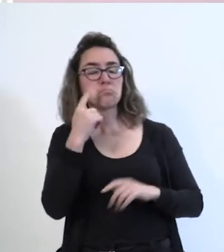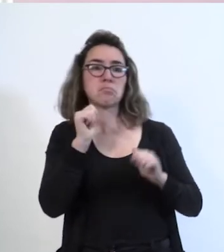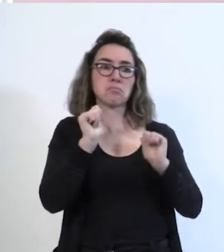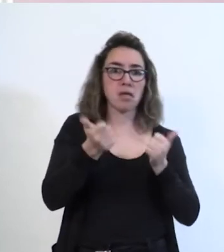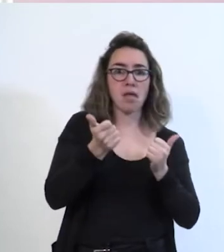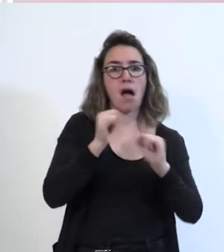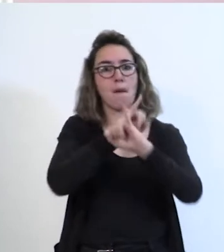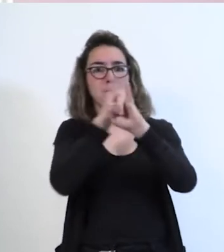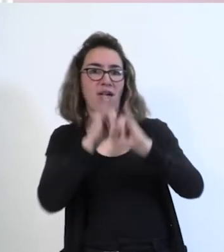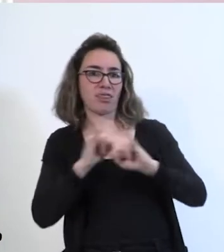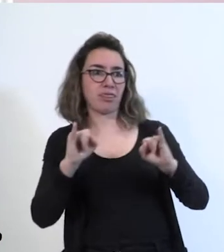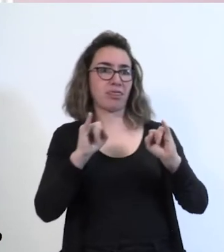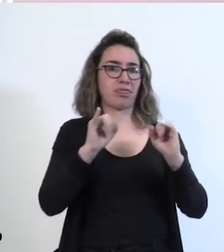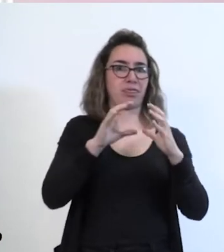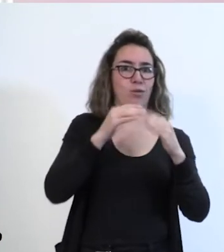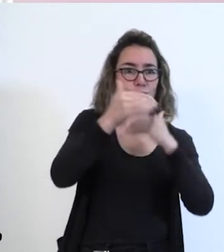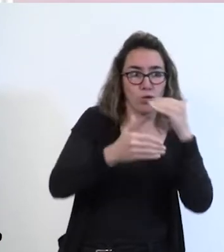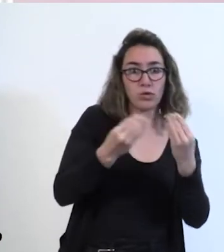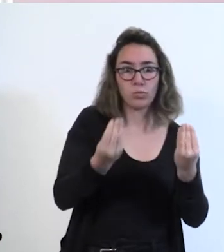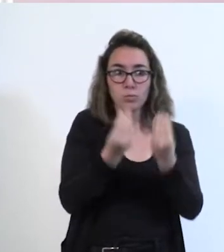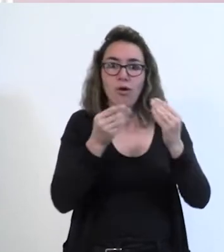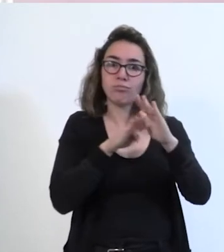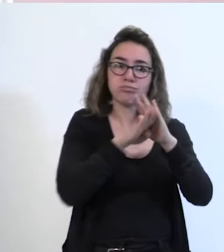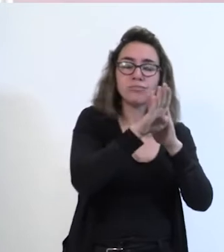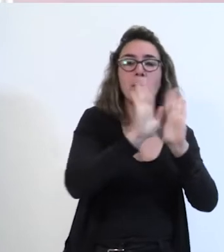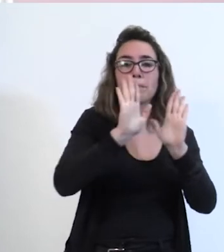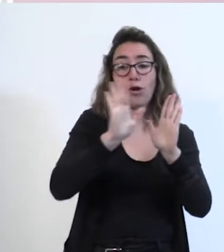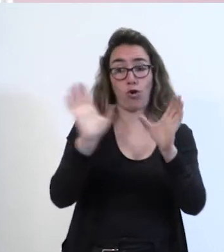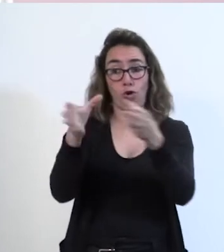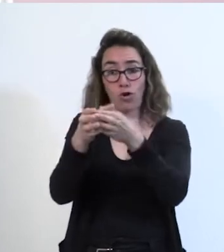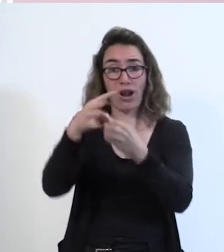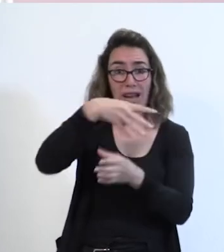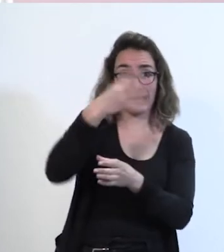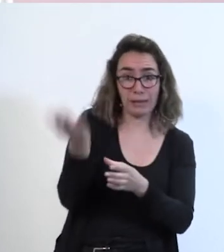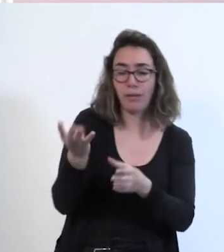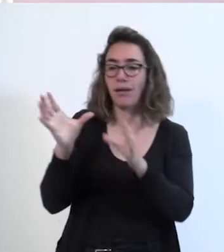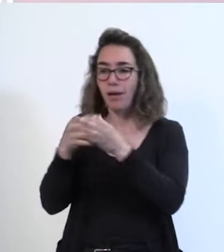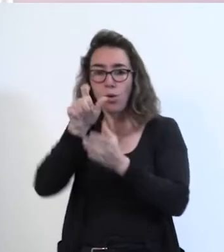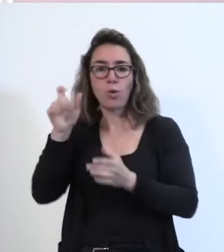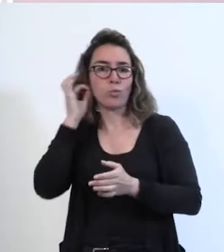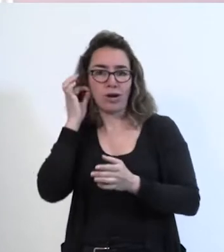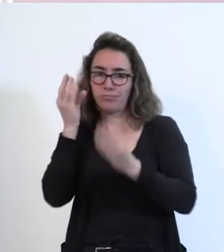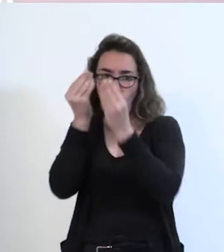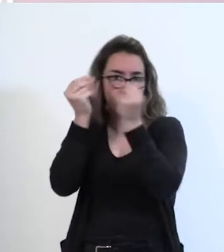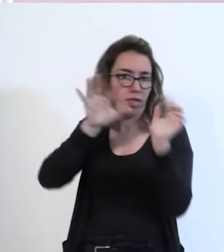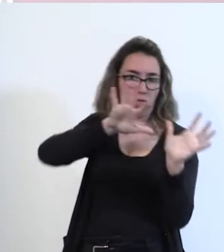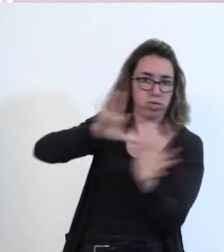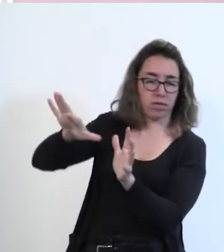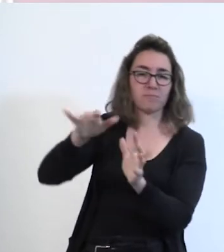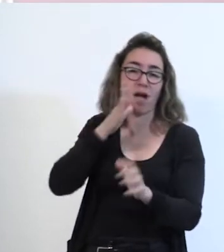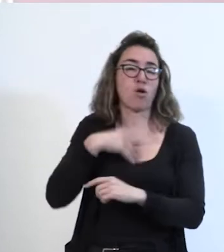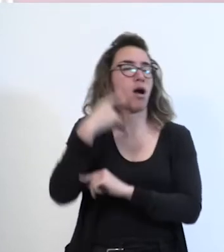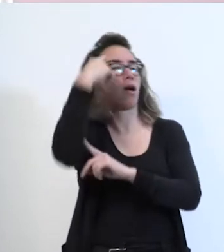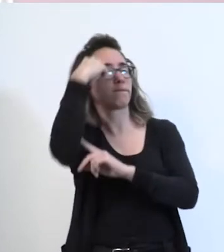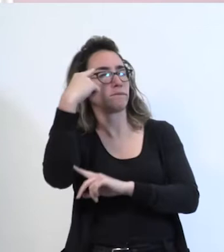iban avanzando en las mesas, las mujeres eran muy olvidadas. También los colectivos LGTBI se han visto olvidados. Me vienen a la